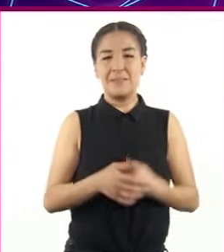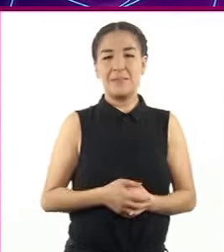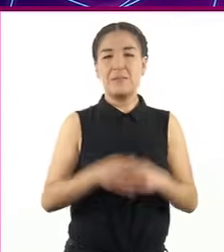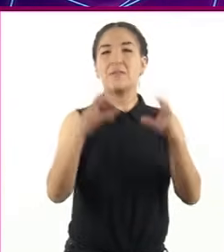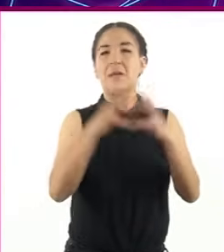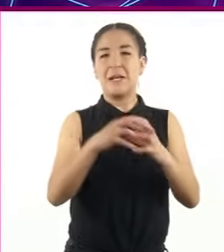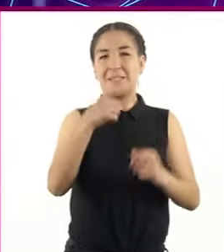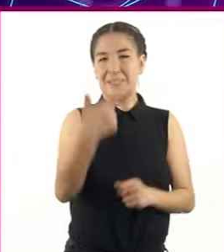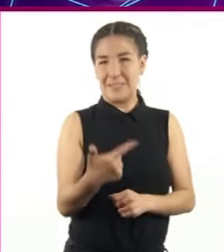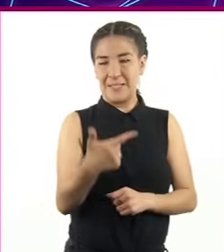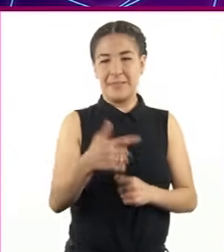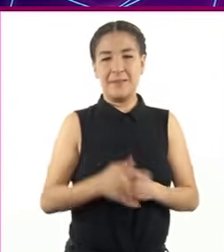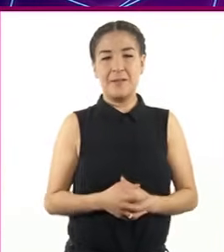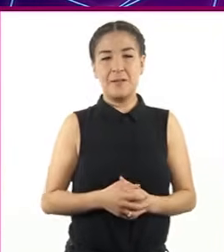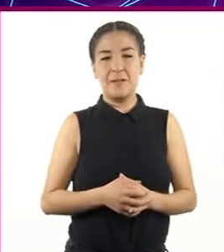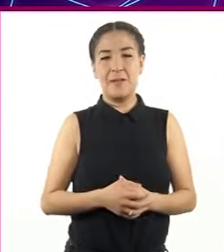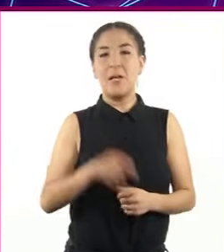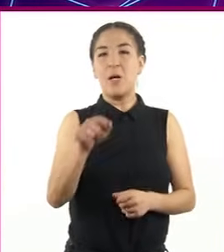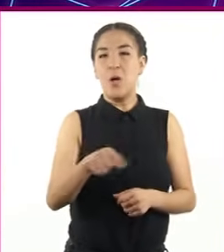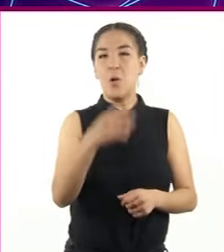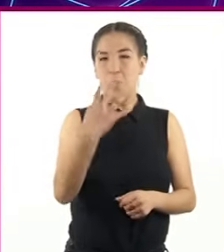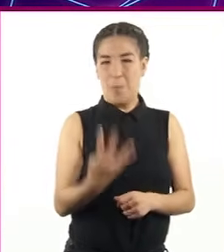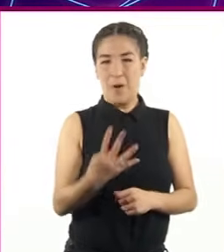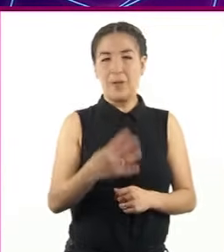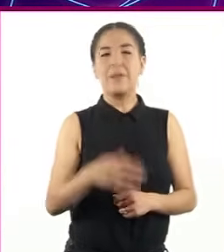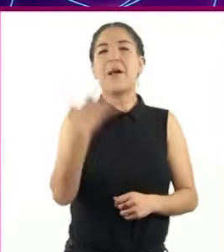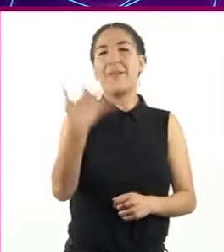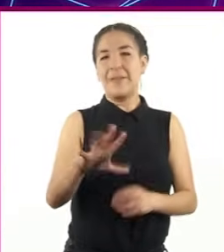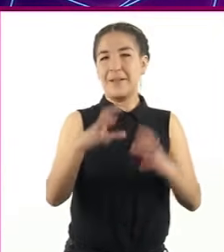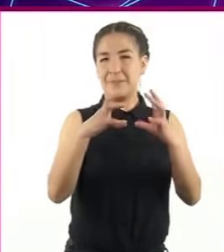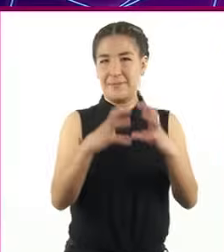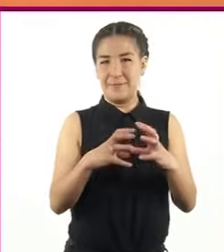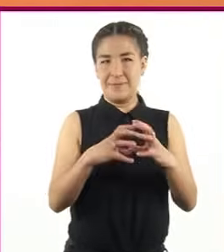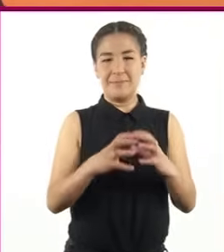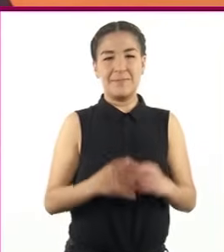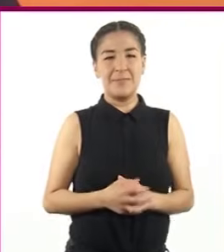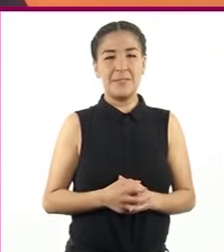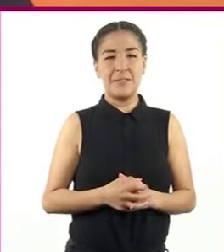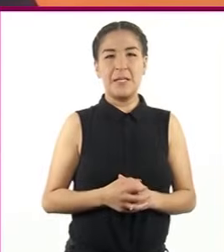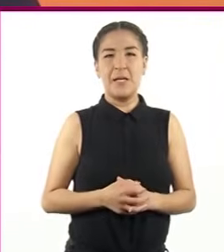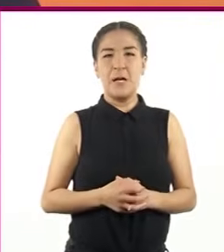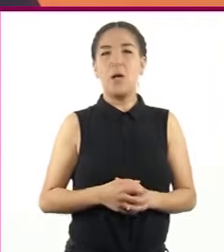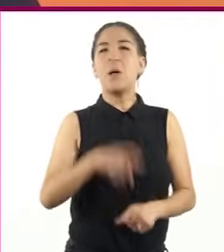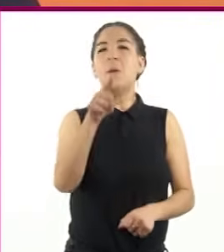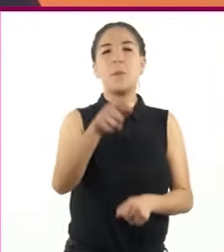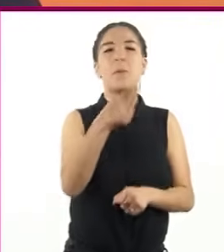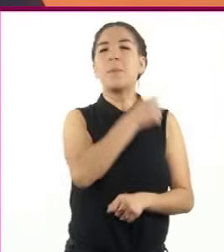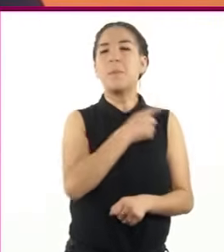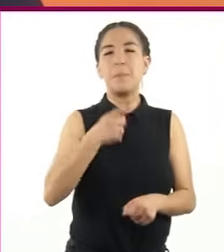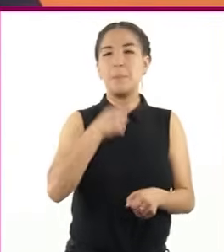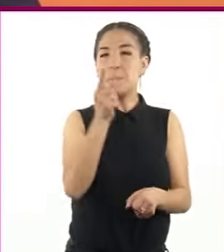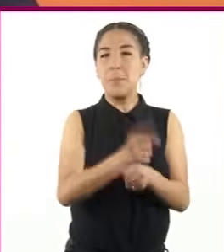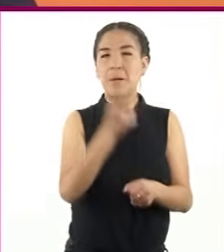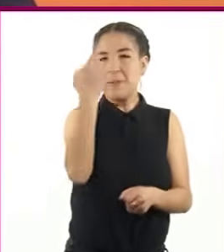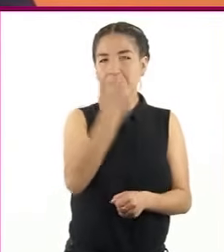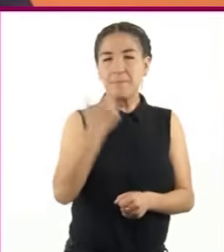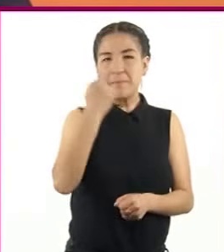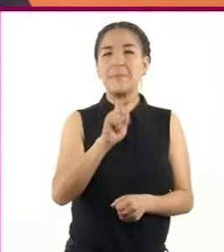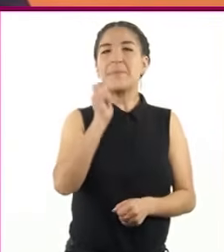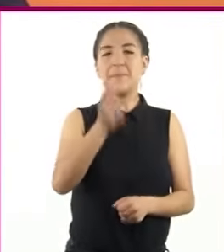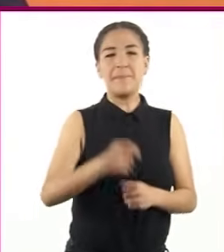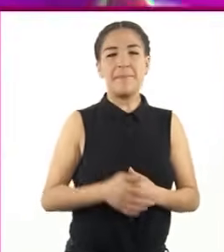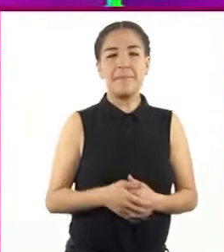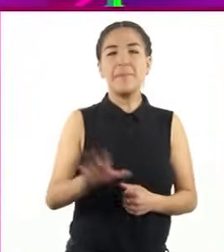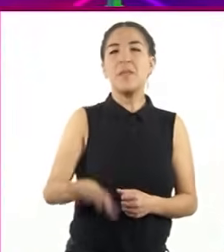tiene 7 esferas. El término 4 tiene 10 esferas. El primer método que revisaremos consiste